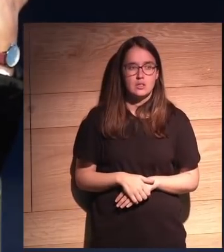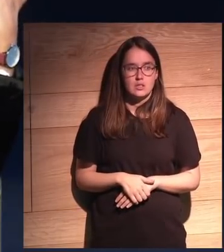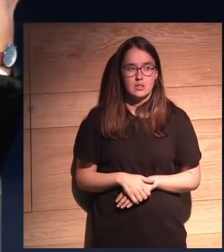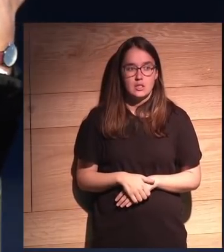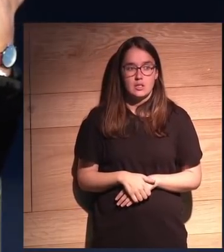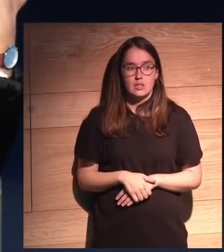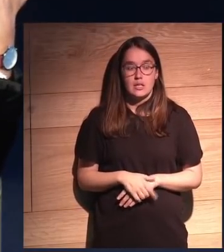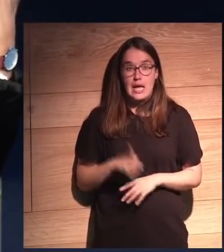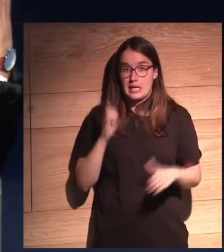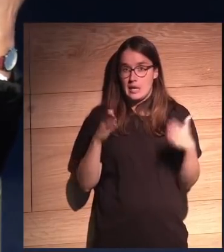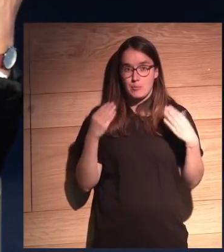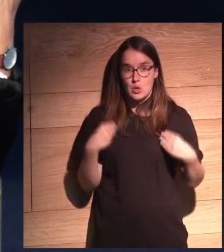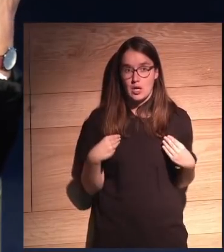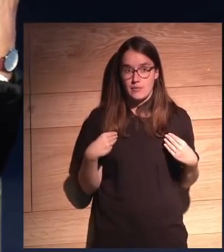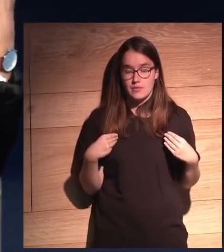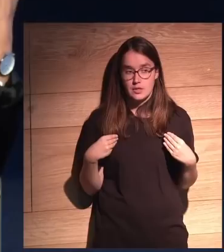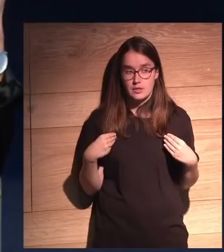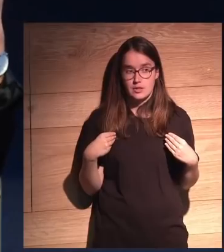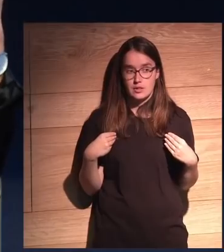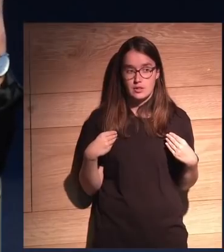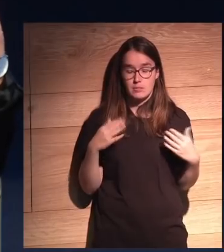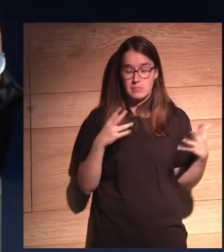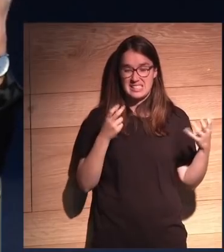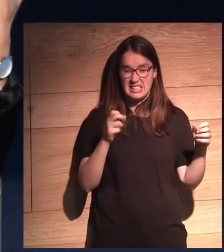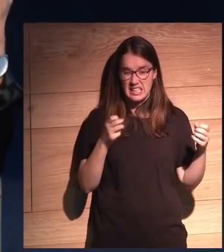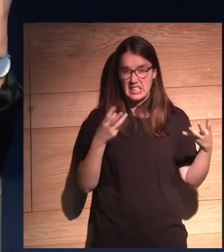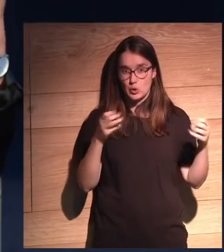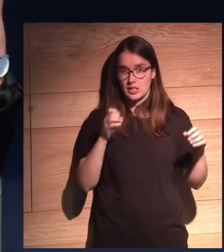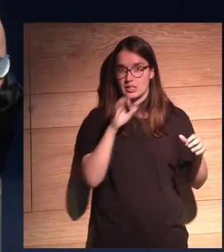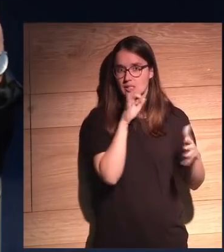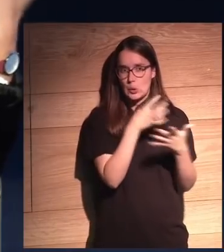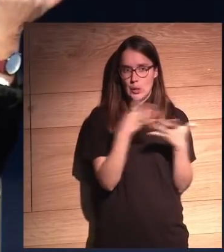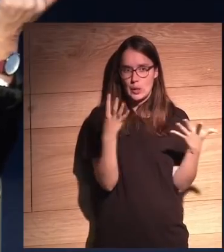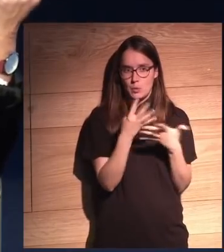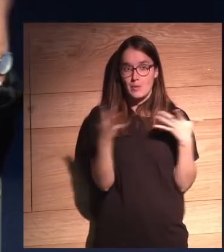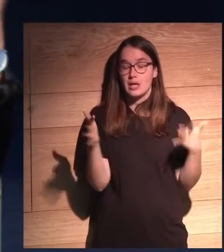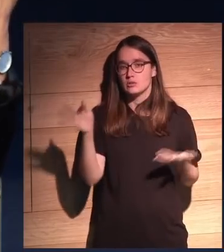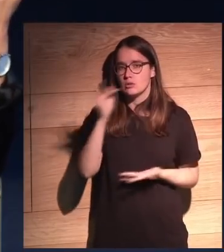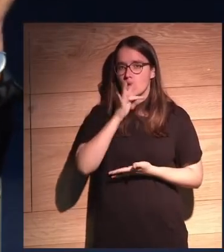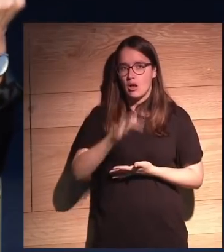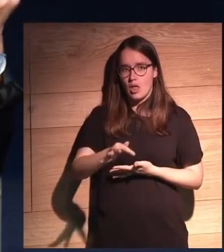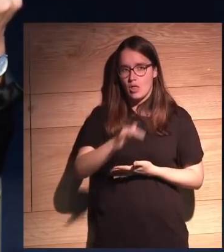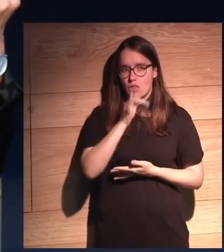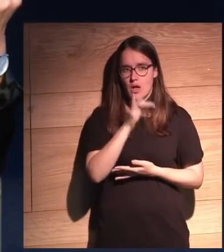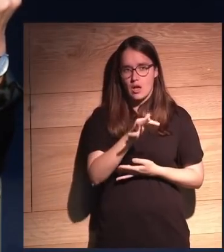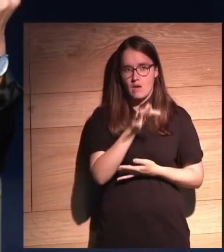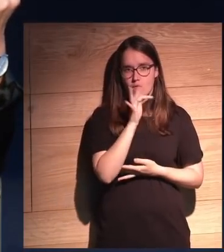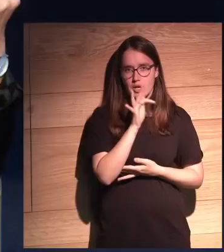en esta época, en los 70, 80 del siglo XIX, todavía no